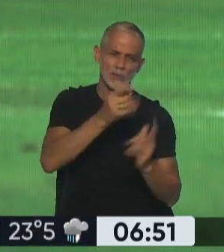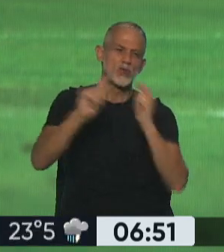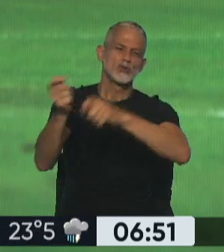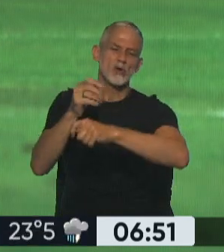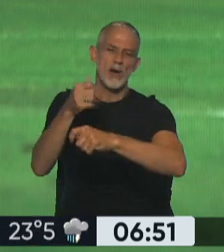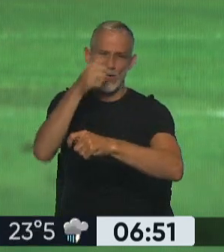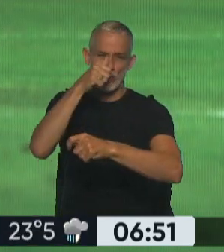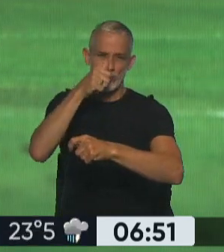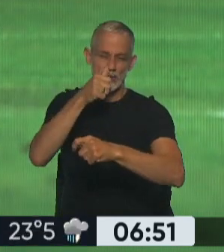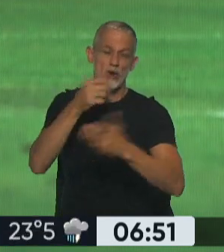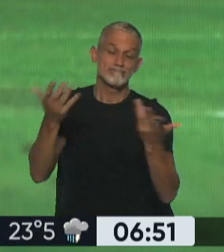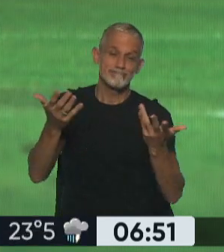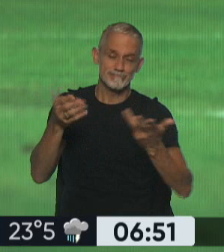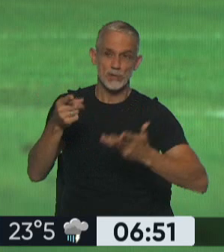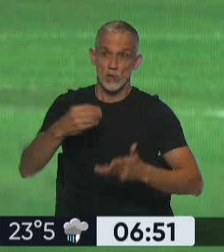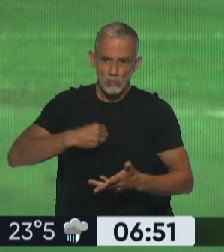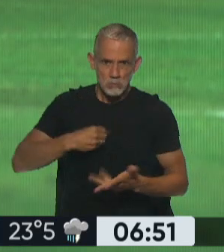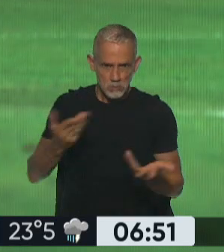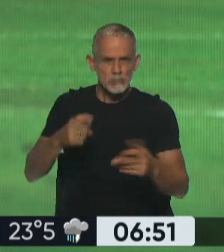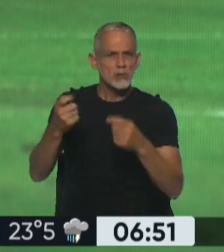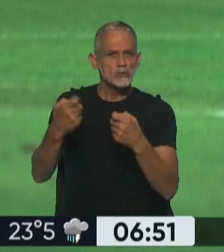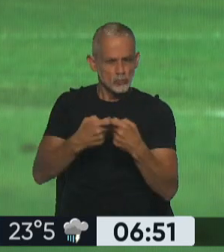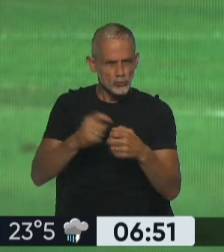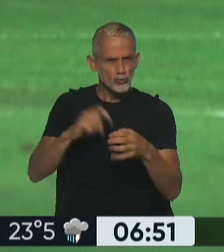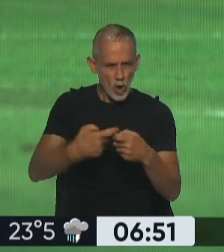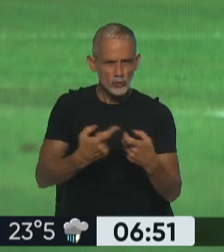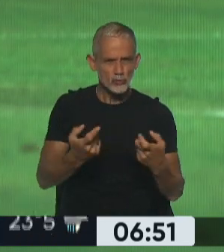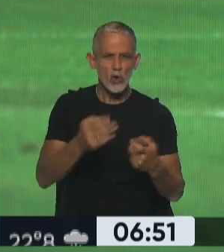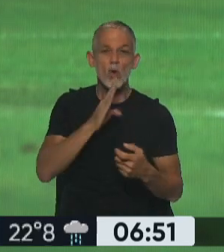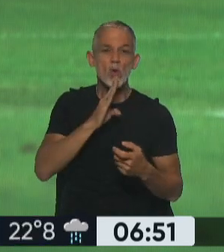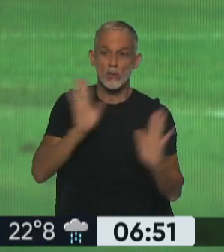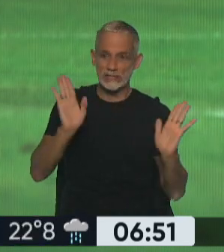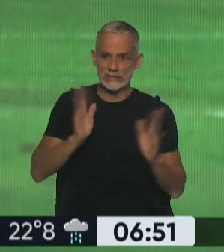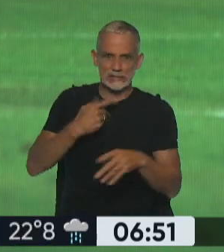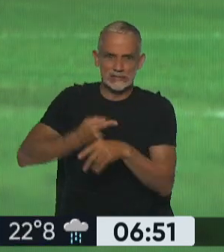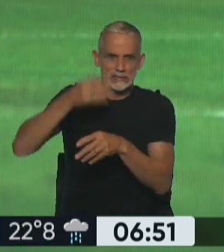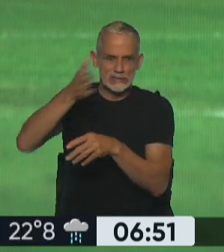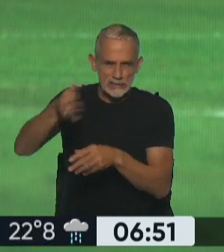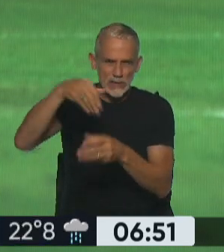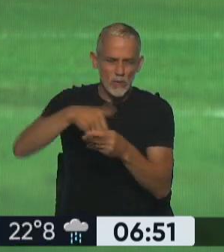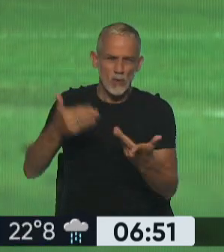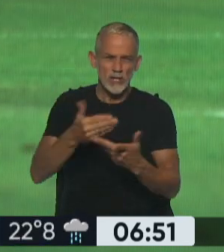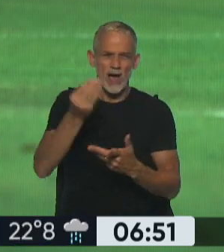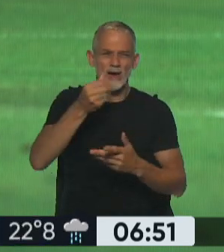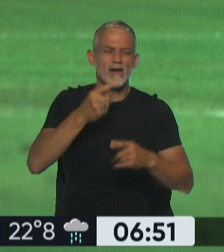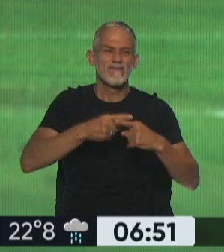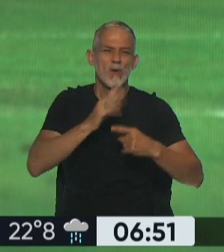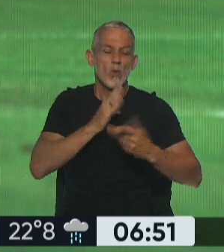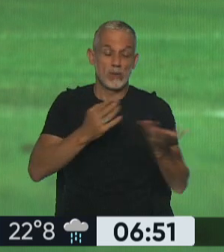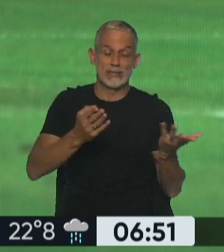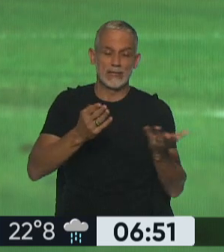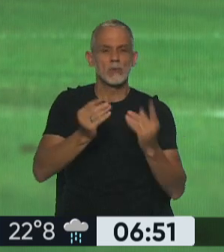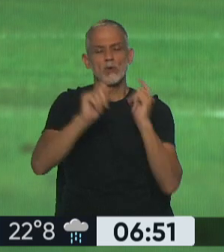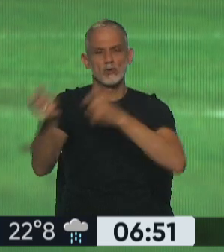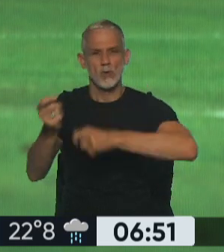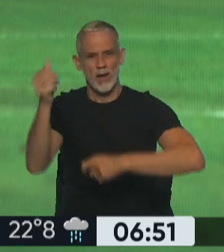es con todo sentido común, muchos hinchas y socios fundamentalmente de Boca Juniors judíos no iban a poder asistir. Tiene que ver también con